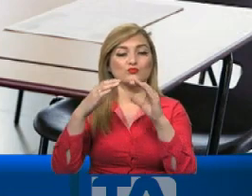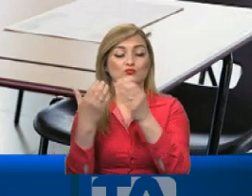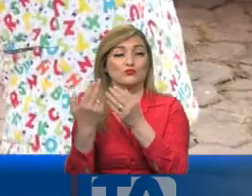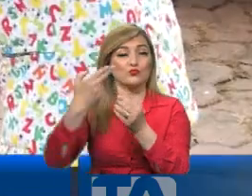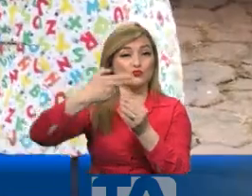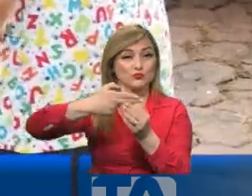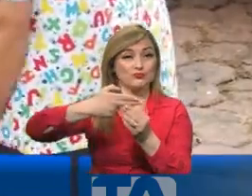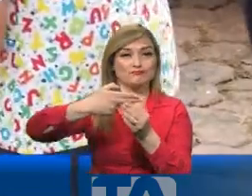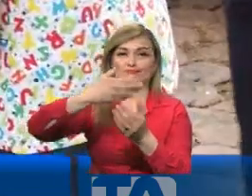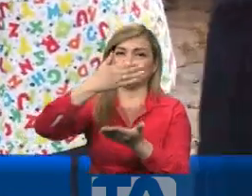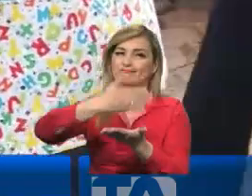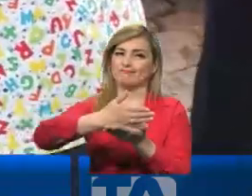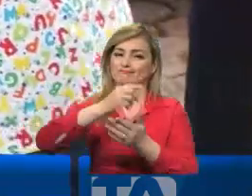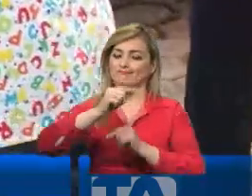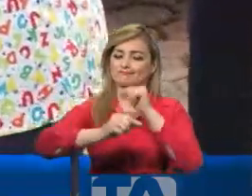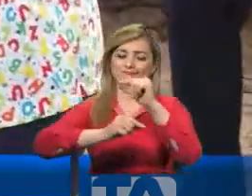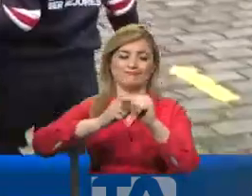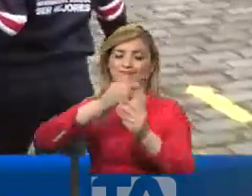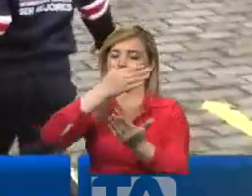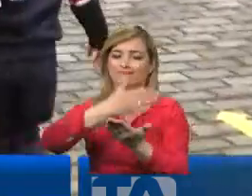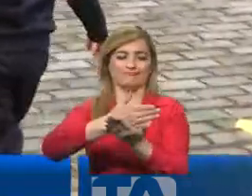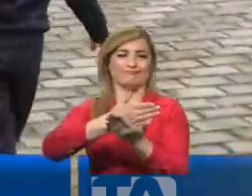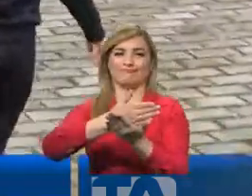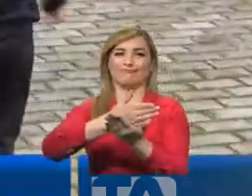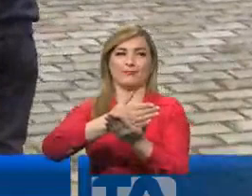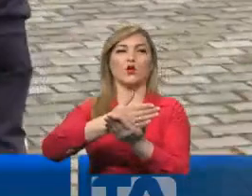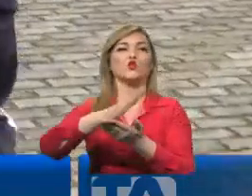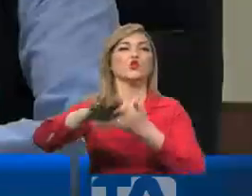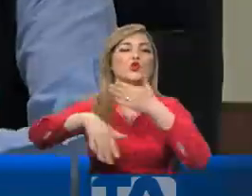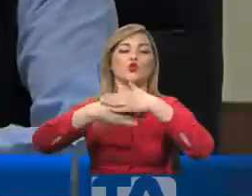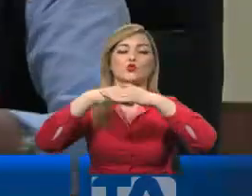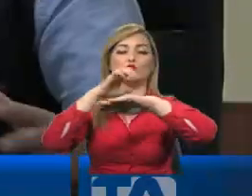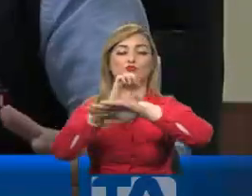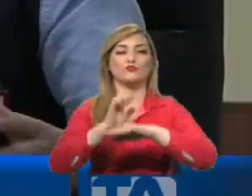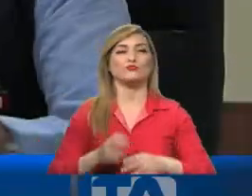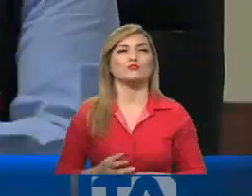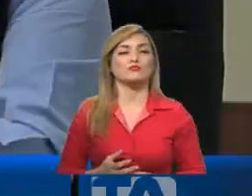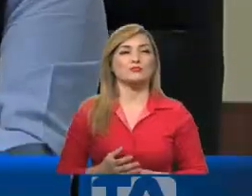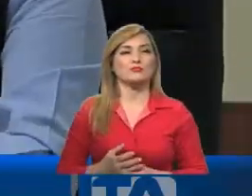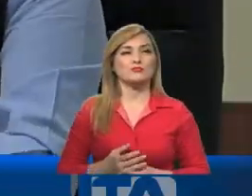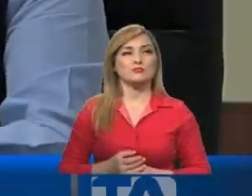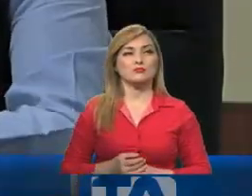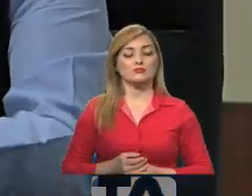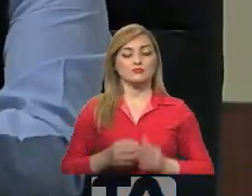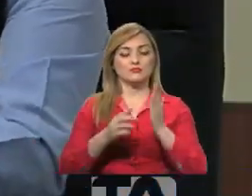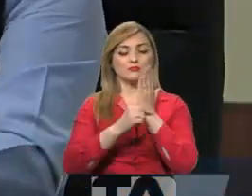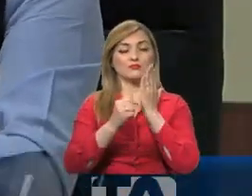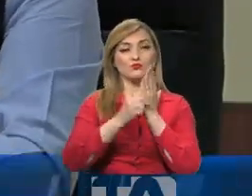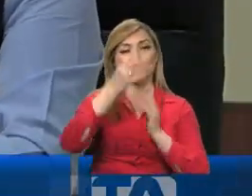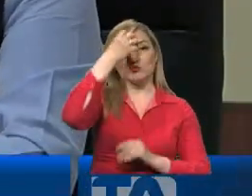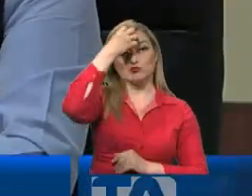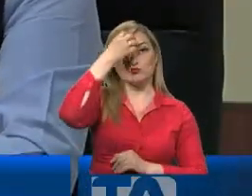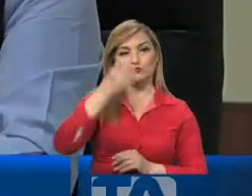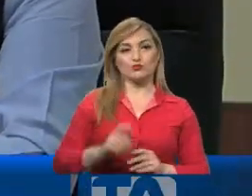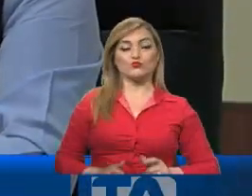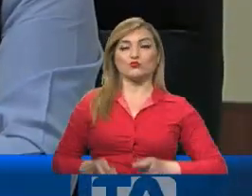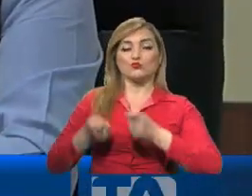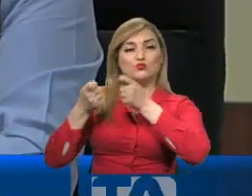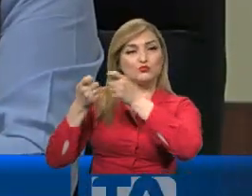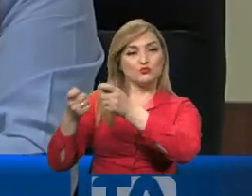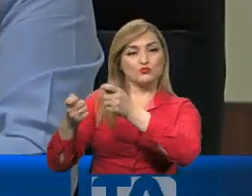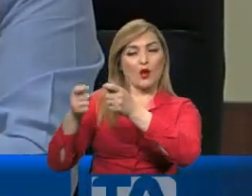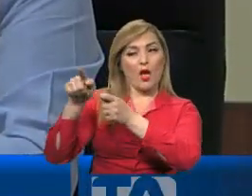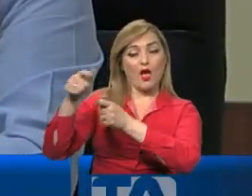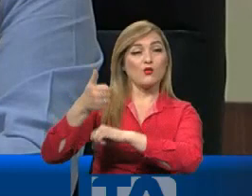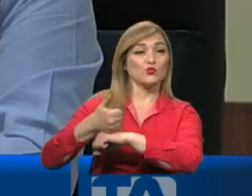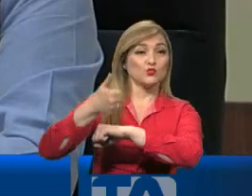y presenciales de forma progresiva en el sector urbano a nivel nacional entregamos al ministerio de educación porque es el órgano y el ministerio